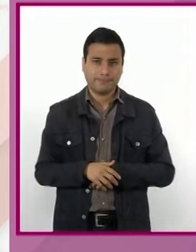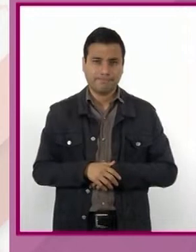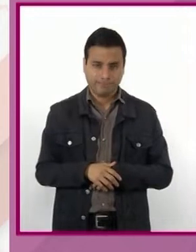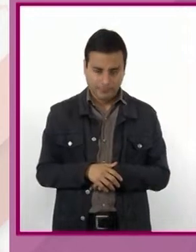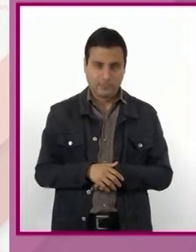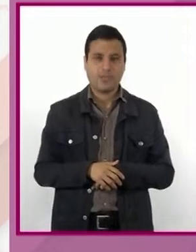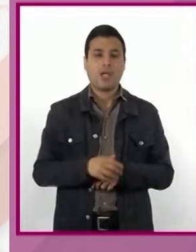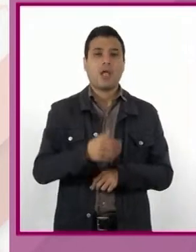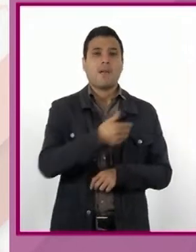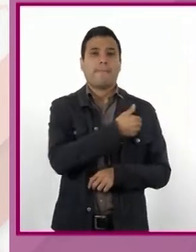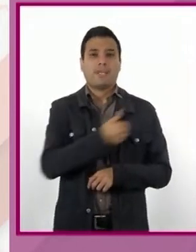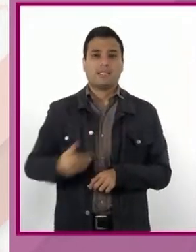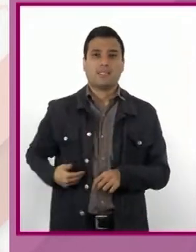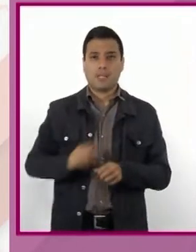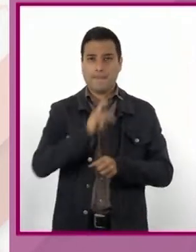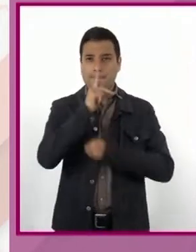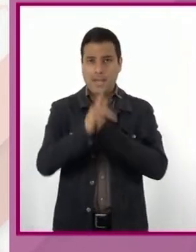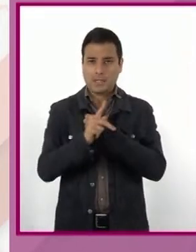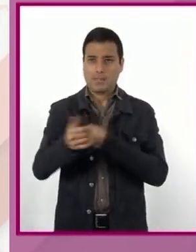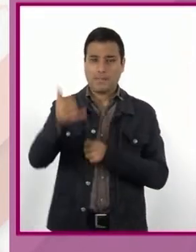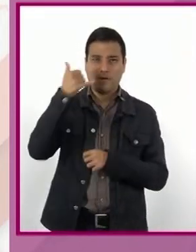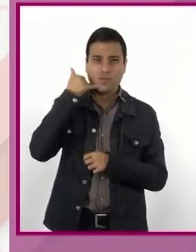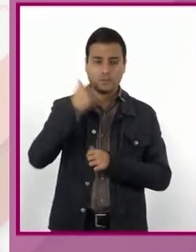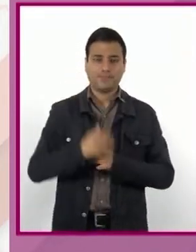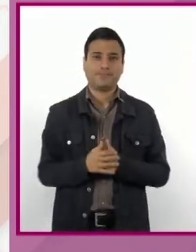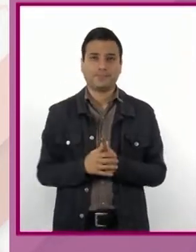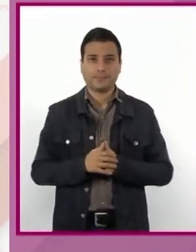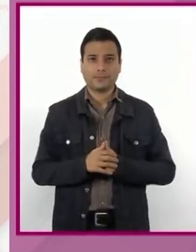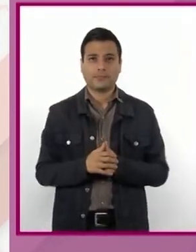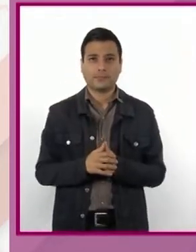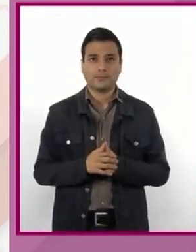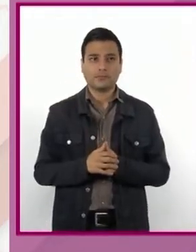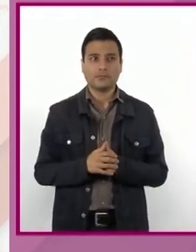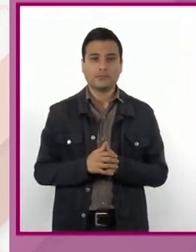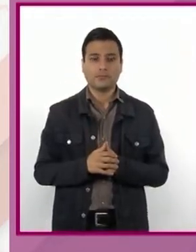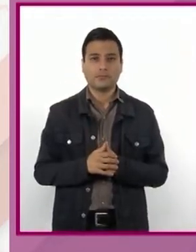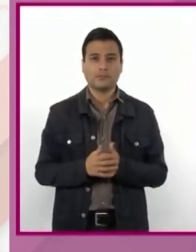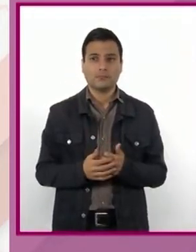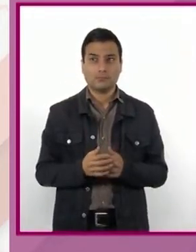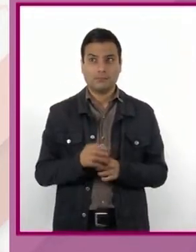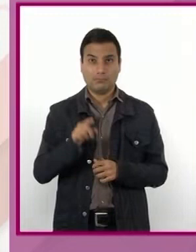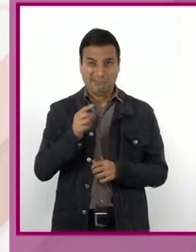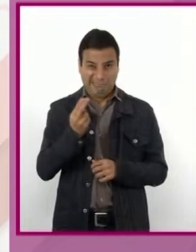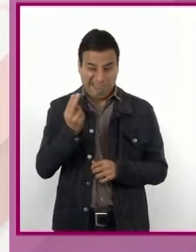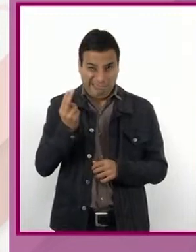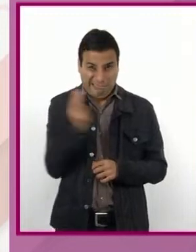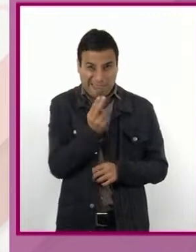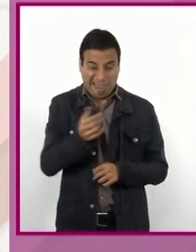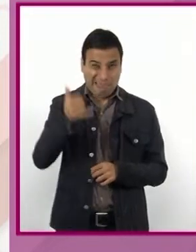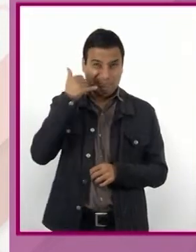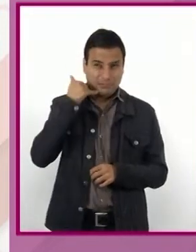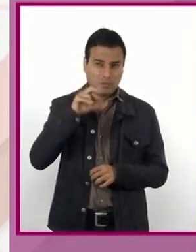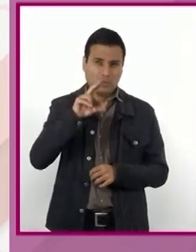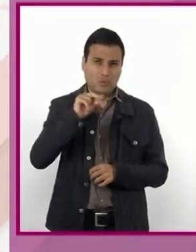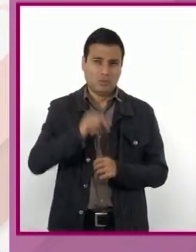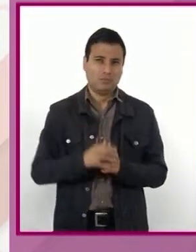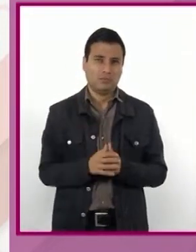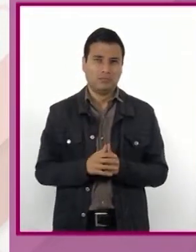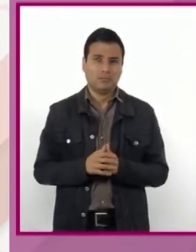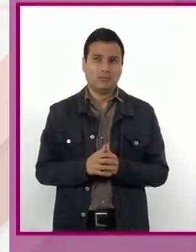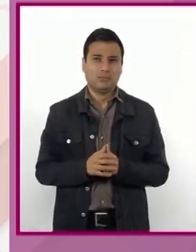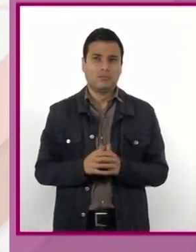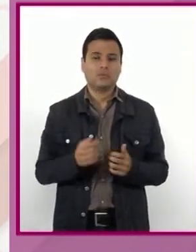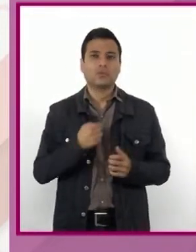cuando el presidente de mi nación me llamó. Él no tenía una razón para hacerlo, pero al ver su cara cuando entré a su